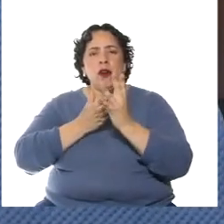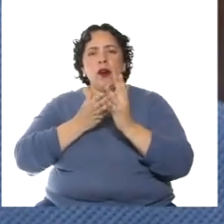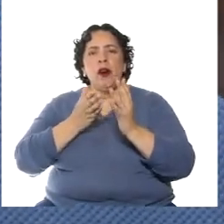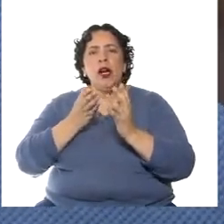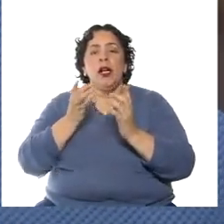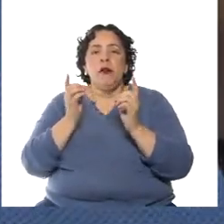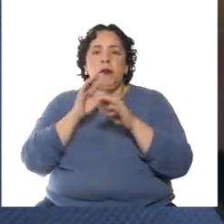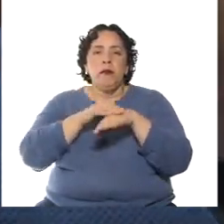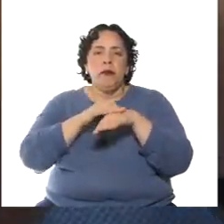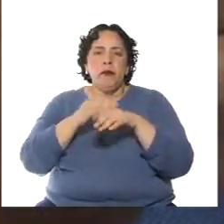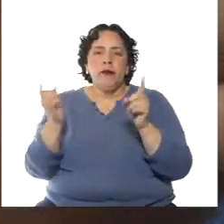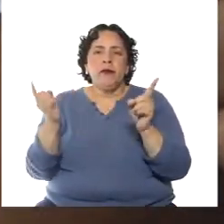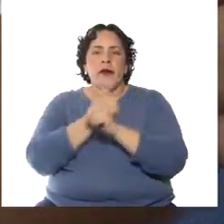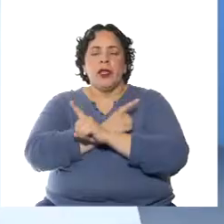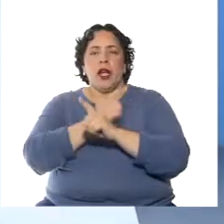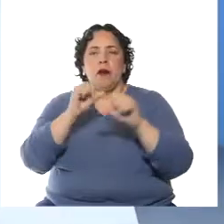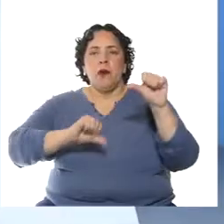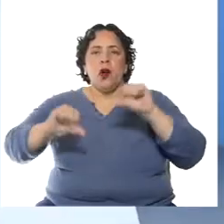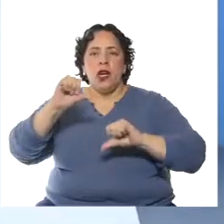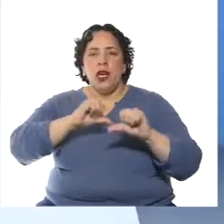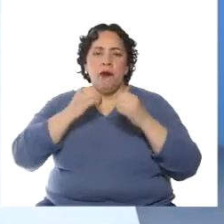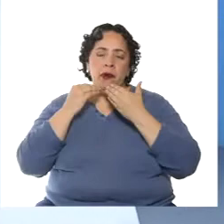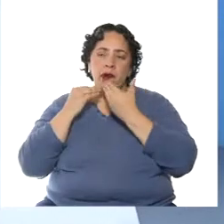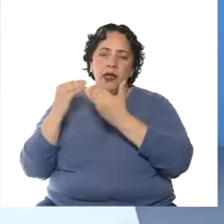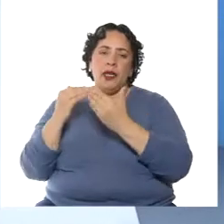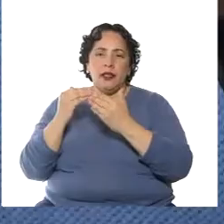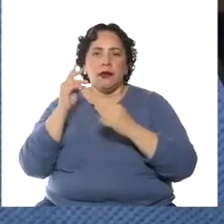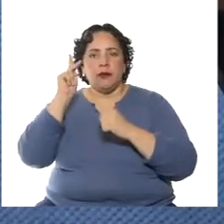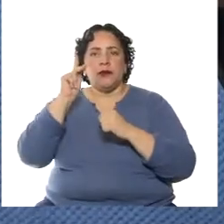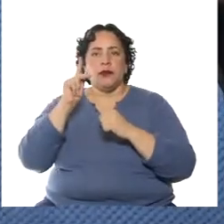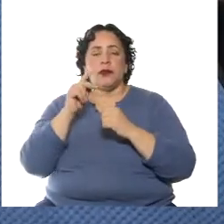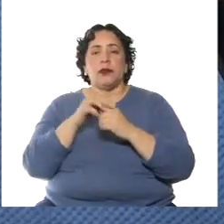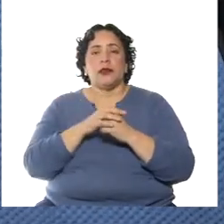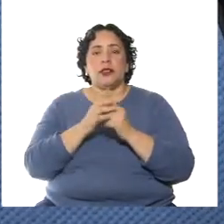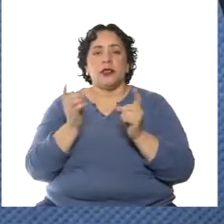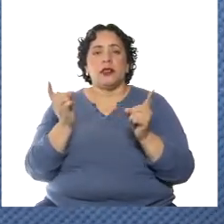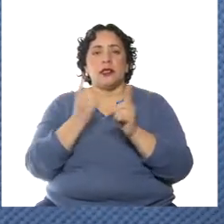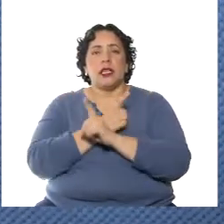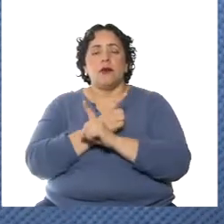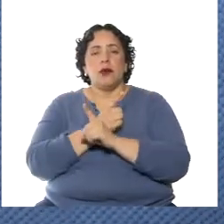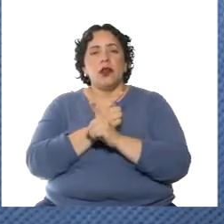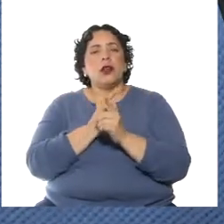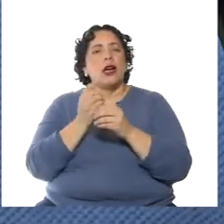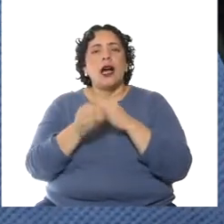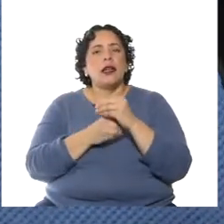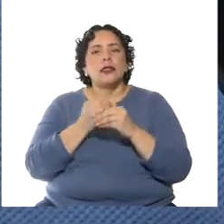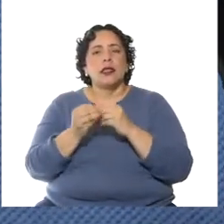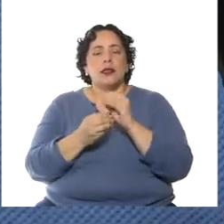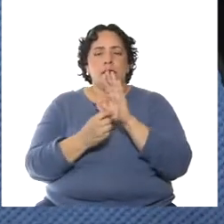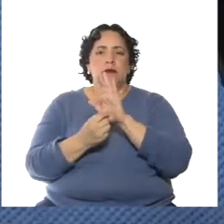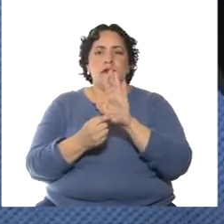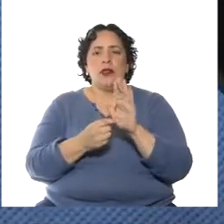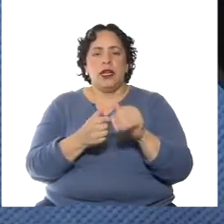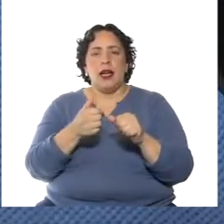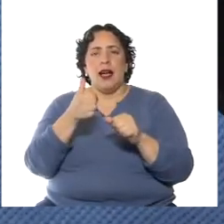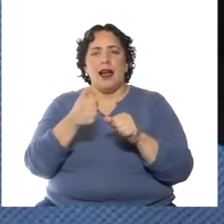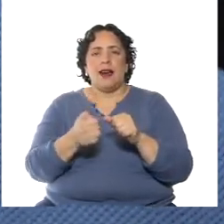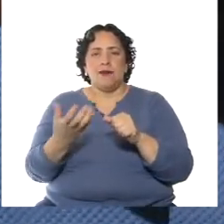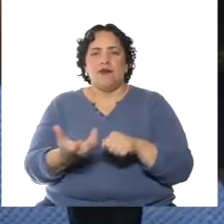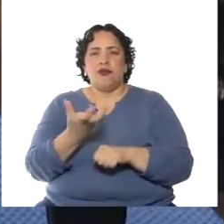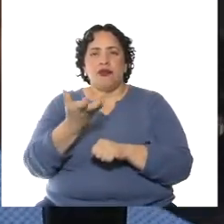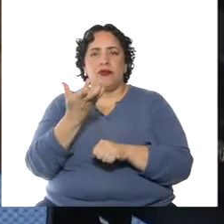cambio químico. A un cambio químico, gracias, Heiler. Okay. Que es por medio de la combustión. ¿Qué vamos a hacer? Vamos a quemar nuestra